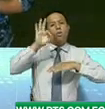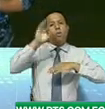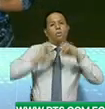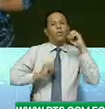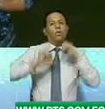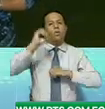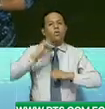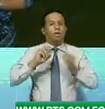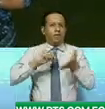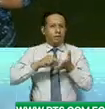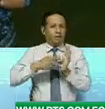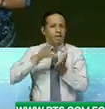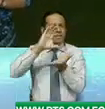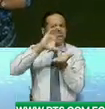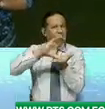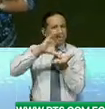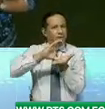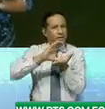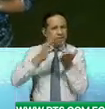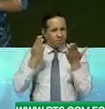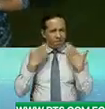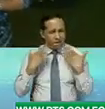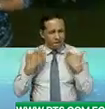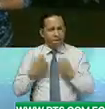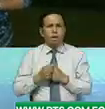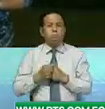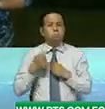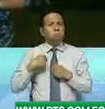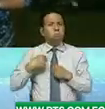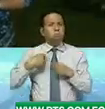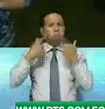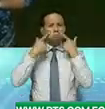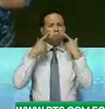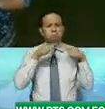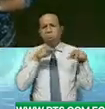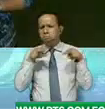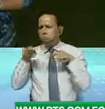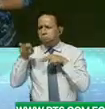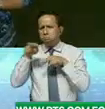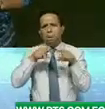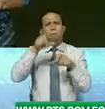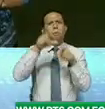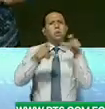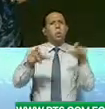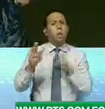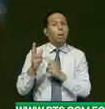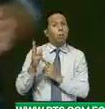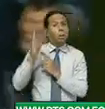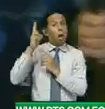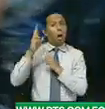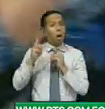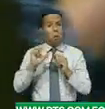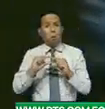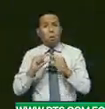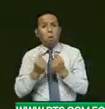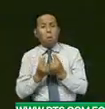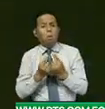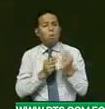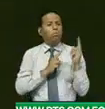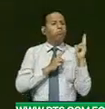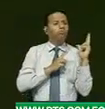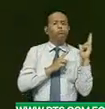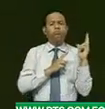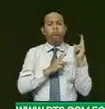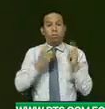de Guayaquil, para constatar si existe presencia de militares. En este punto no, como ustedes pueden apreciar, me hago a un lado para